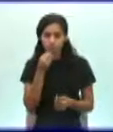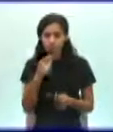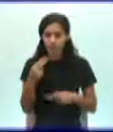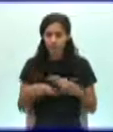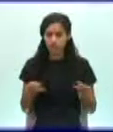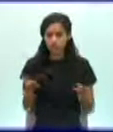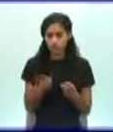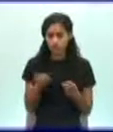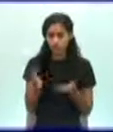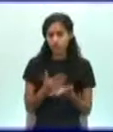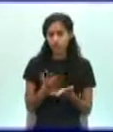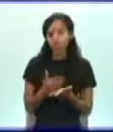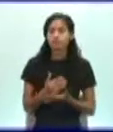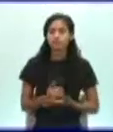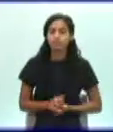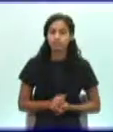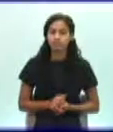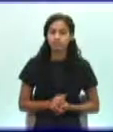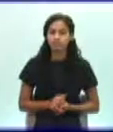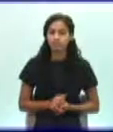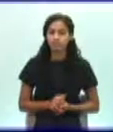sus libretas.